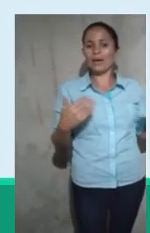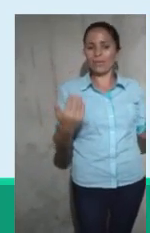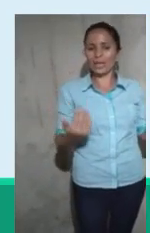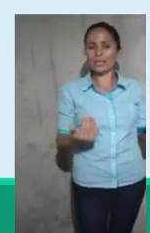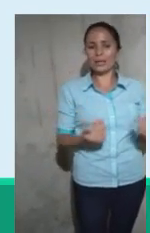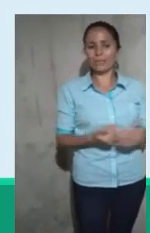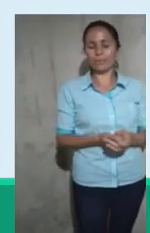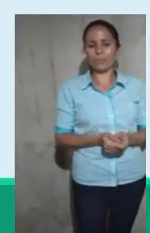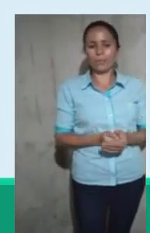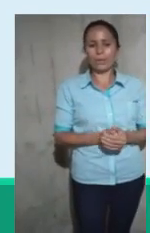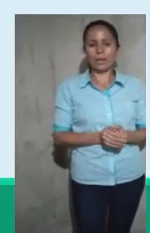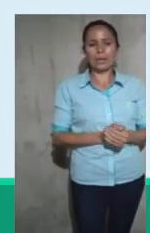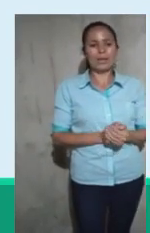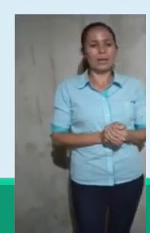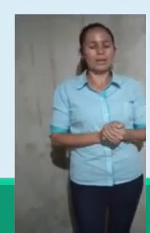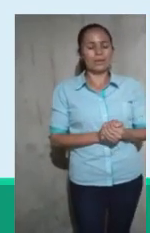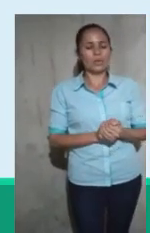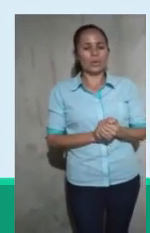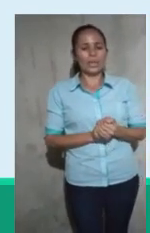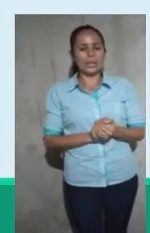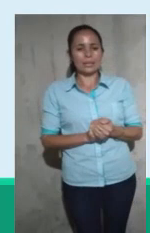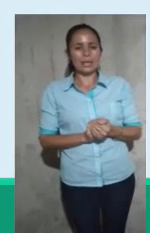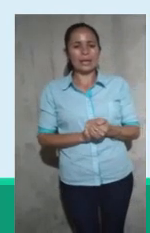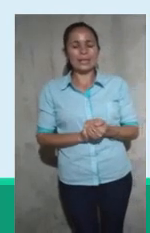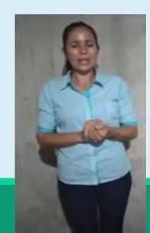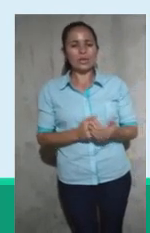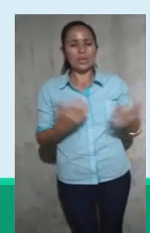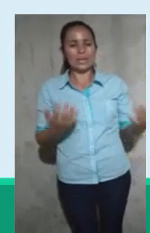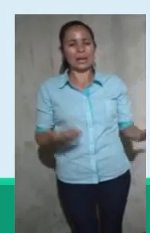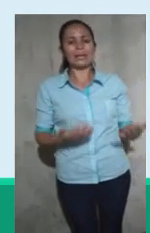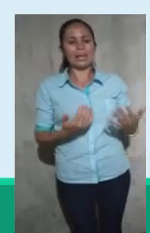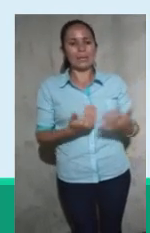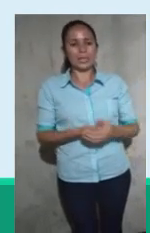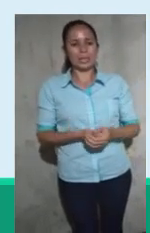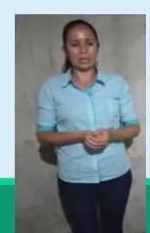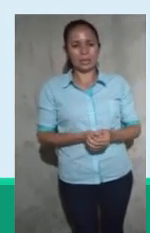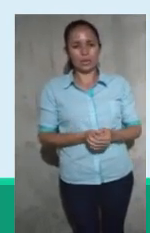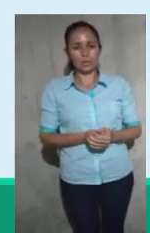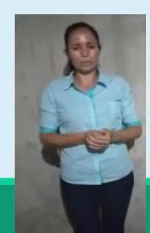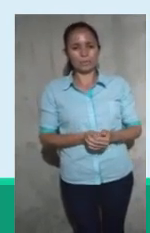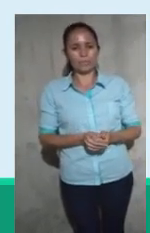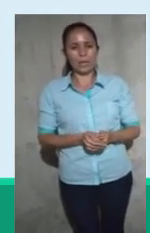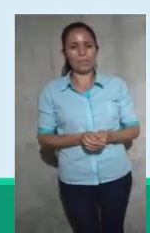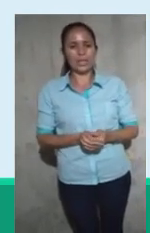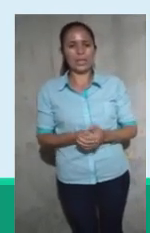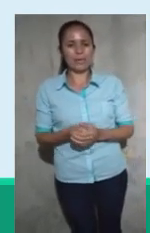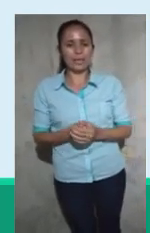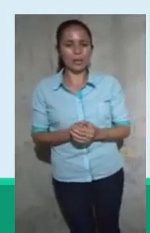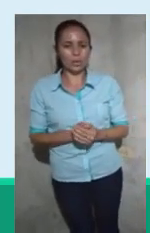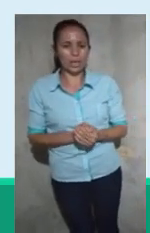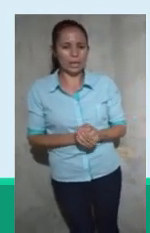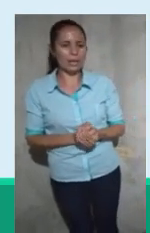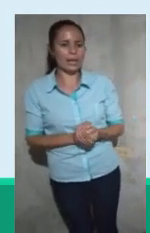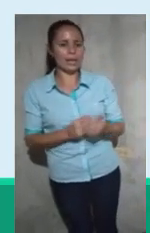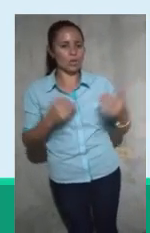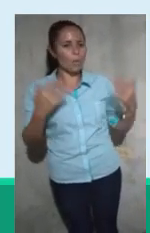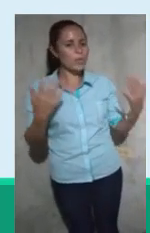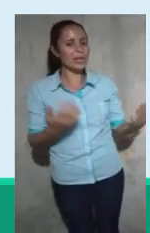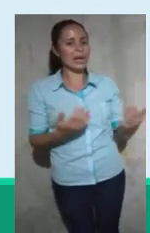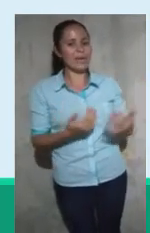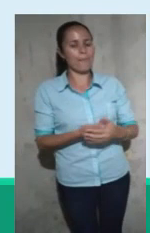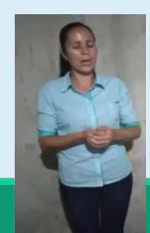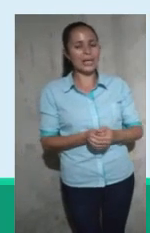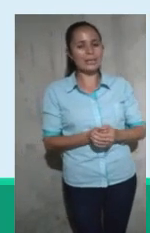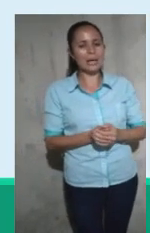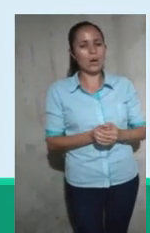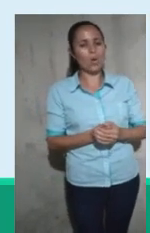lugar y la fecha donde se está haciendo esa carta de presentación. También debe de contener el nombre